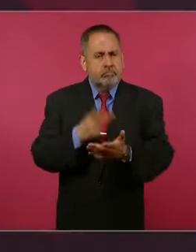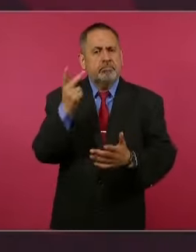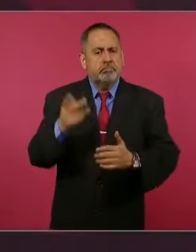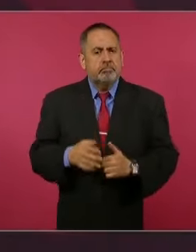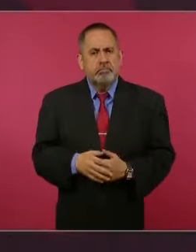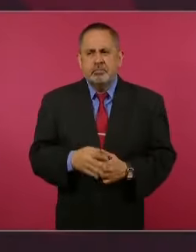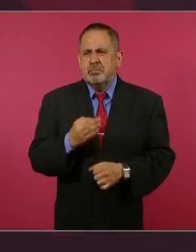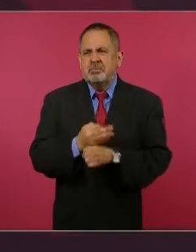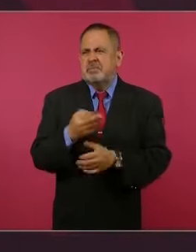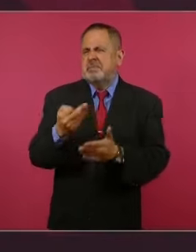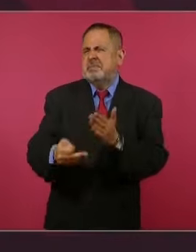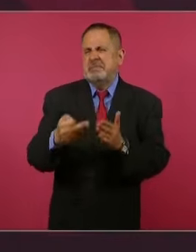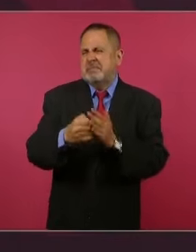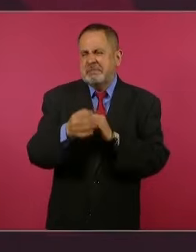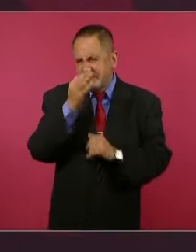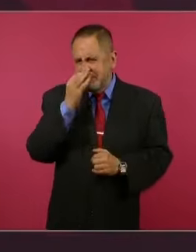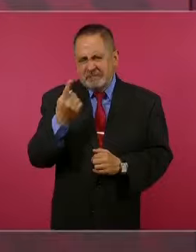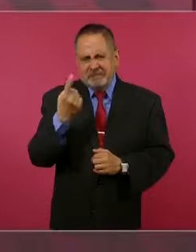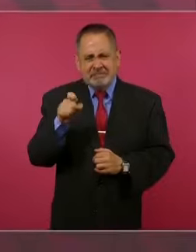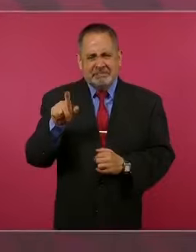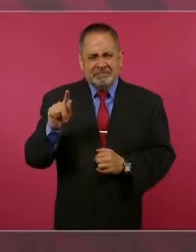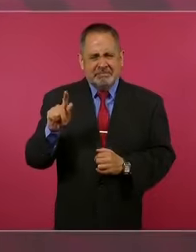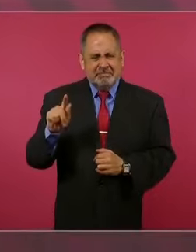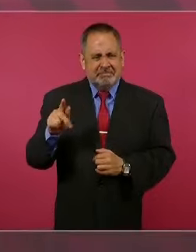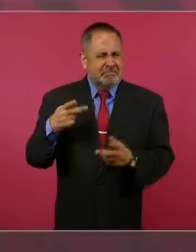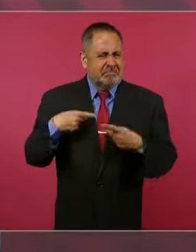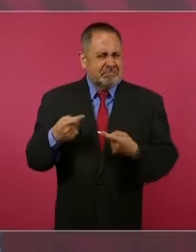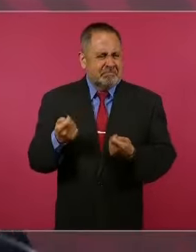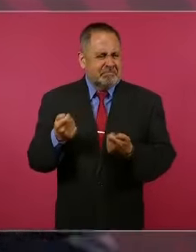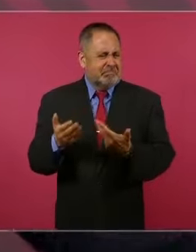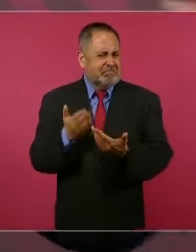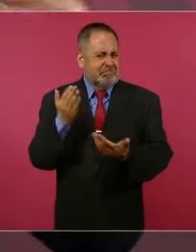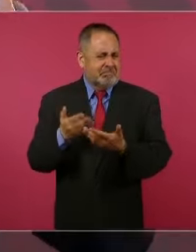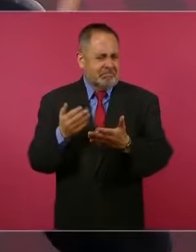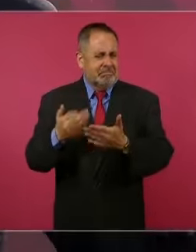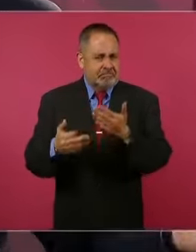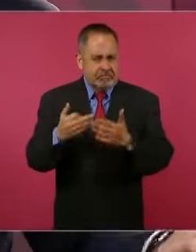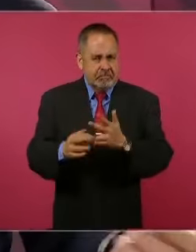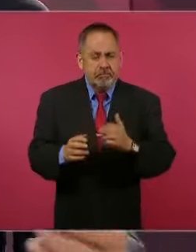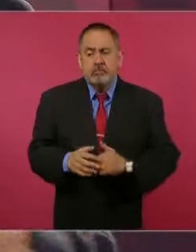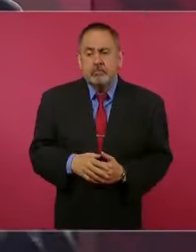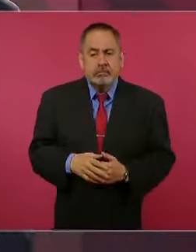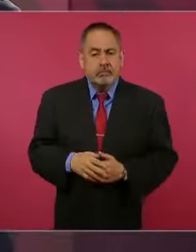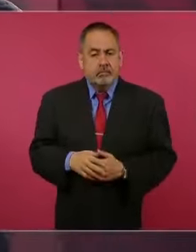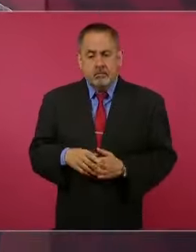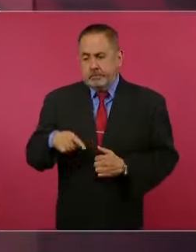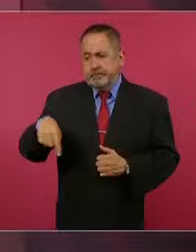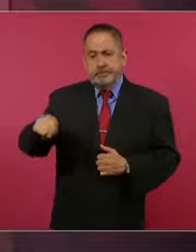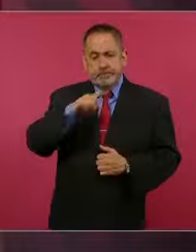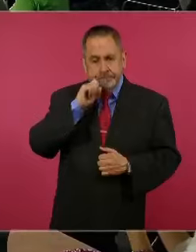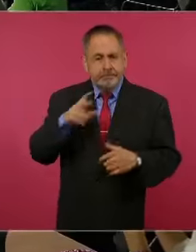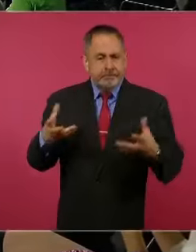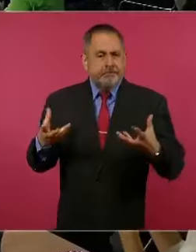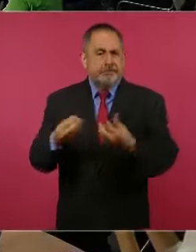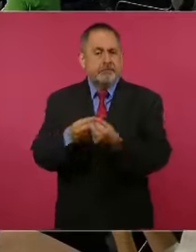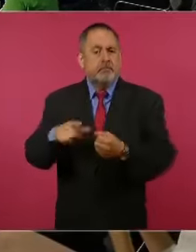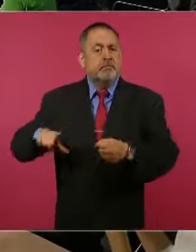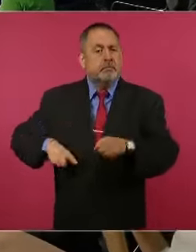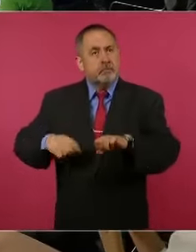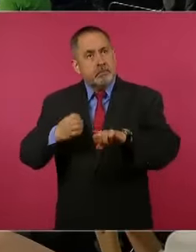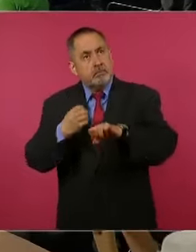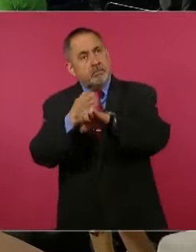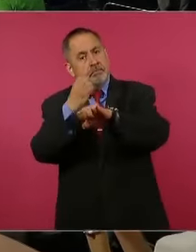quedan como 170 y participan también en esto los gobiernos